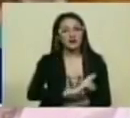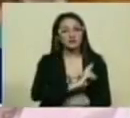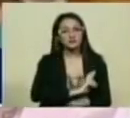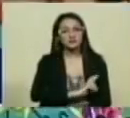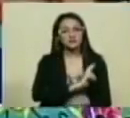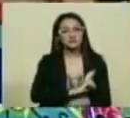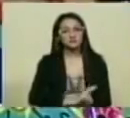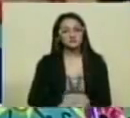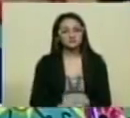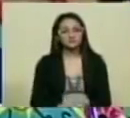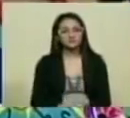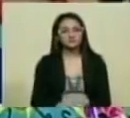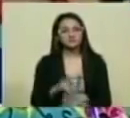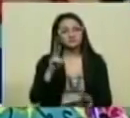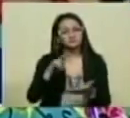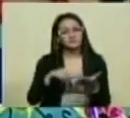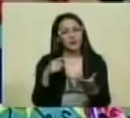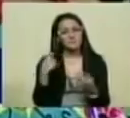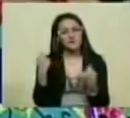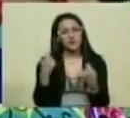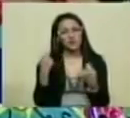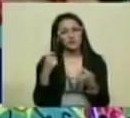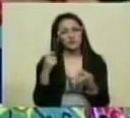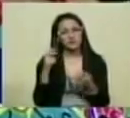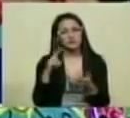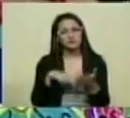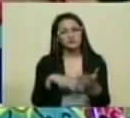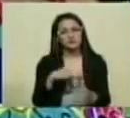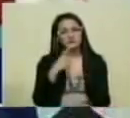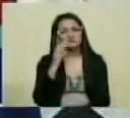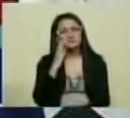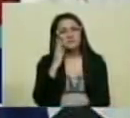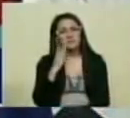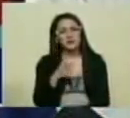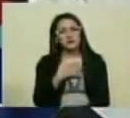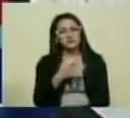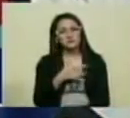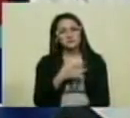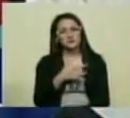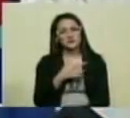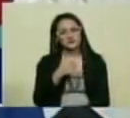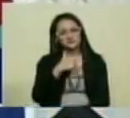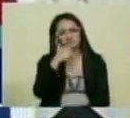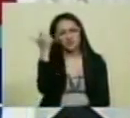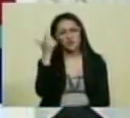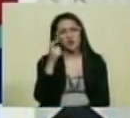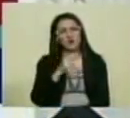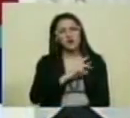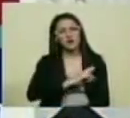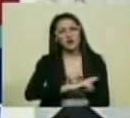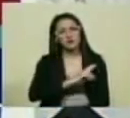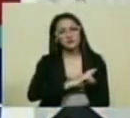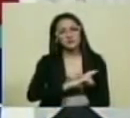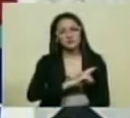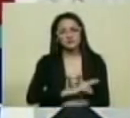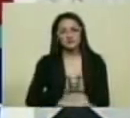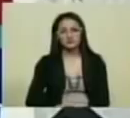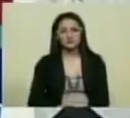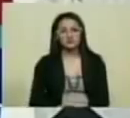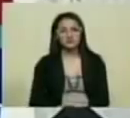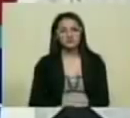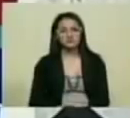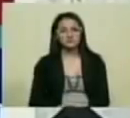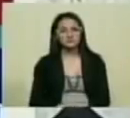días leí una periodista que decía que su mamá se sentía avergonzada de su raza. Miren